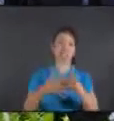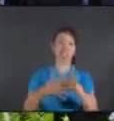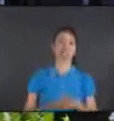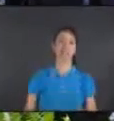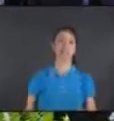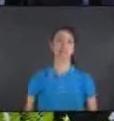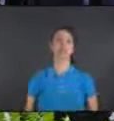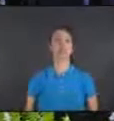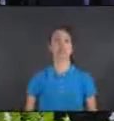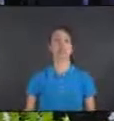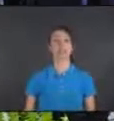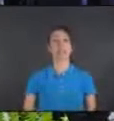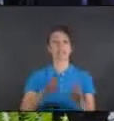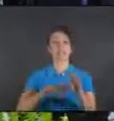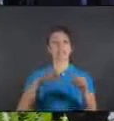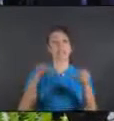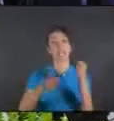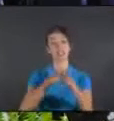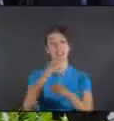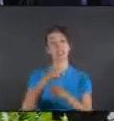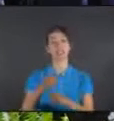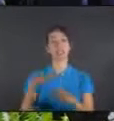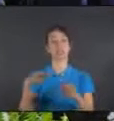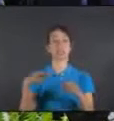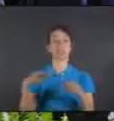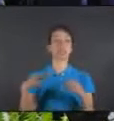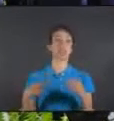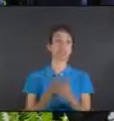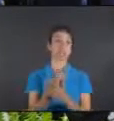para analizar las mezclas.